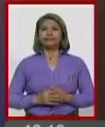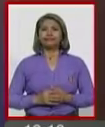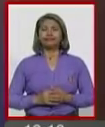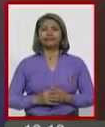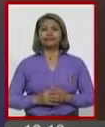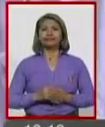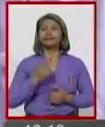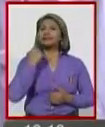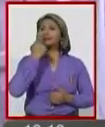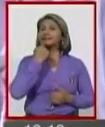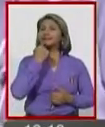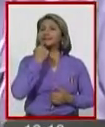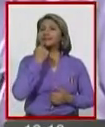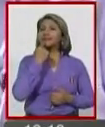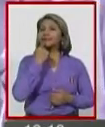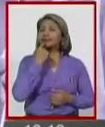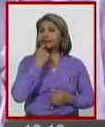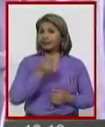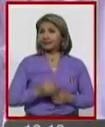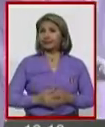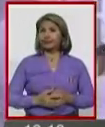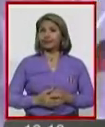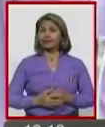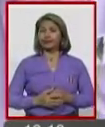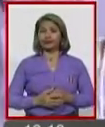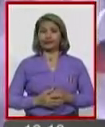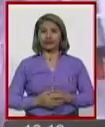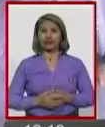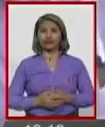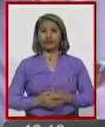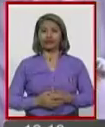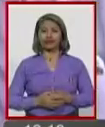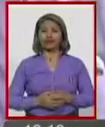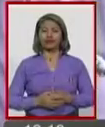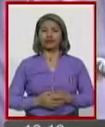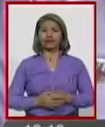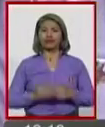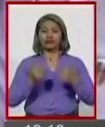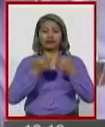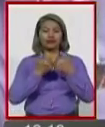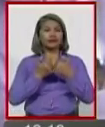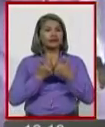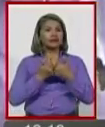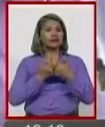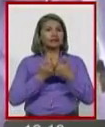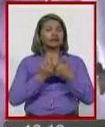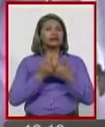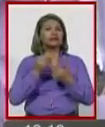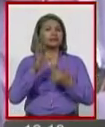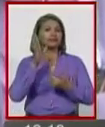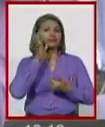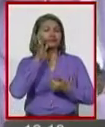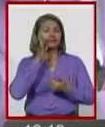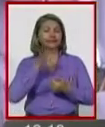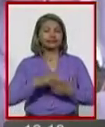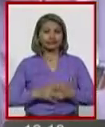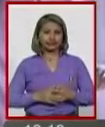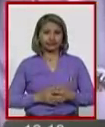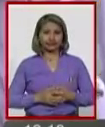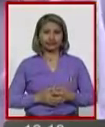cara? Con la boca. ¿Son amigos? Era estaba enamorando con mi mamá recién.